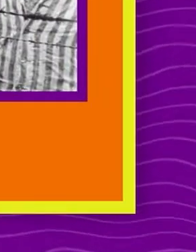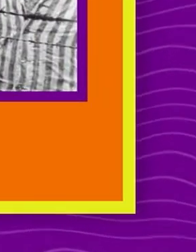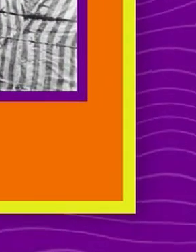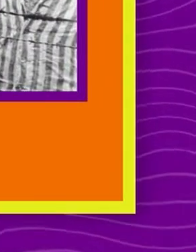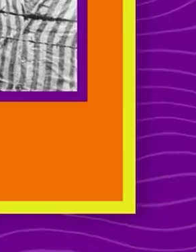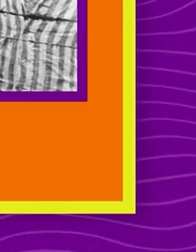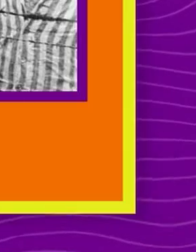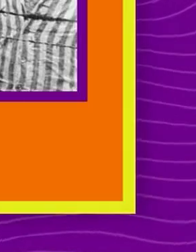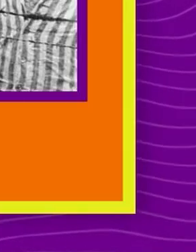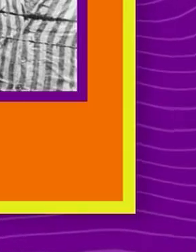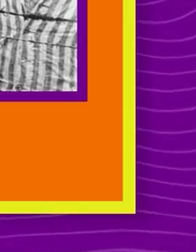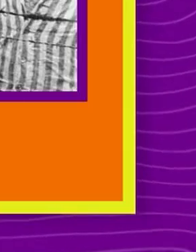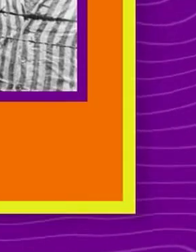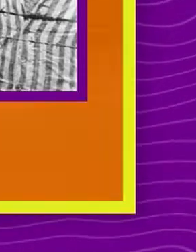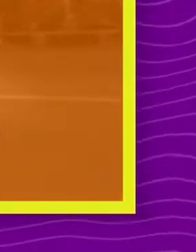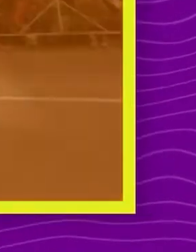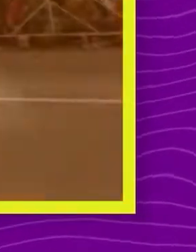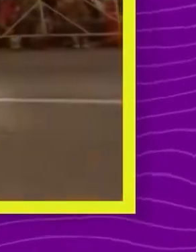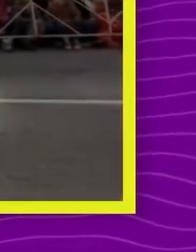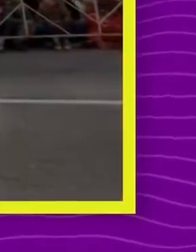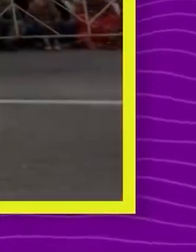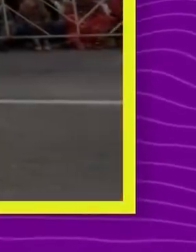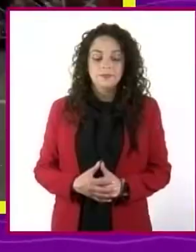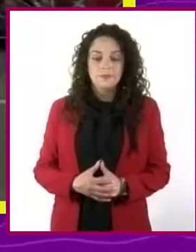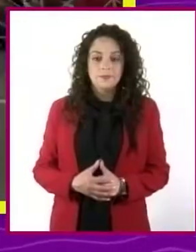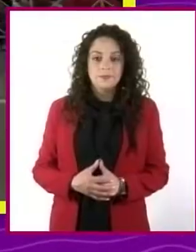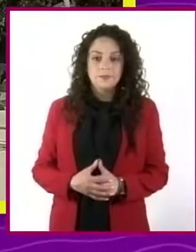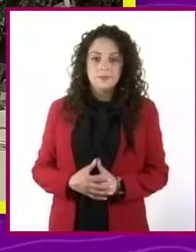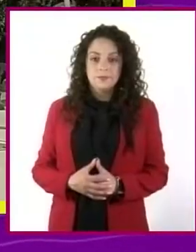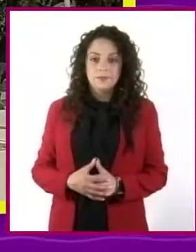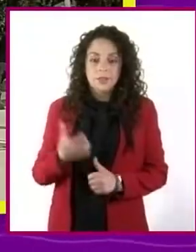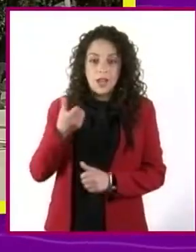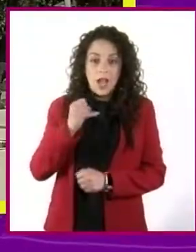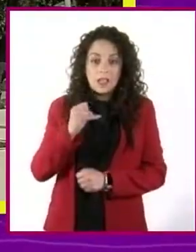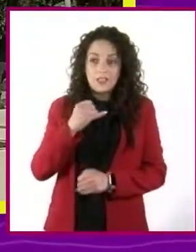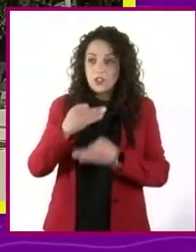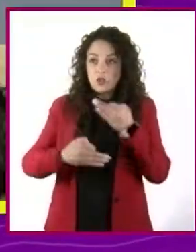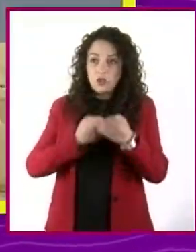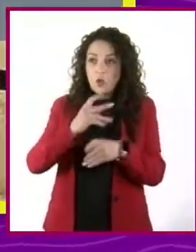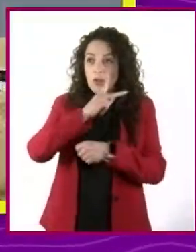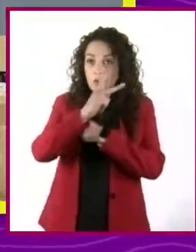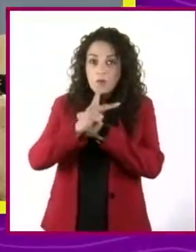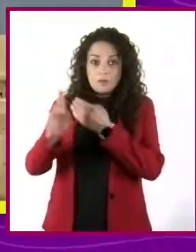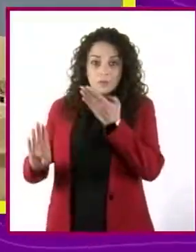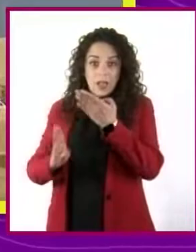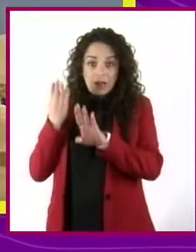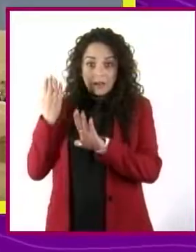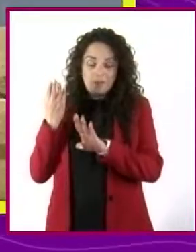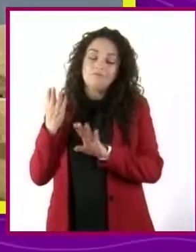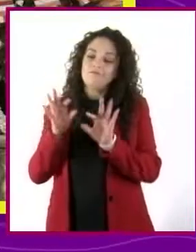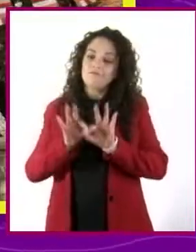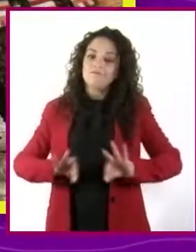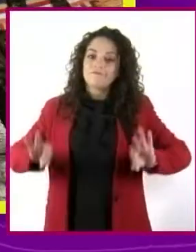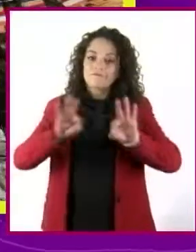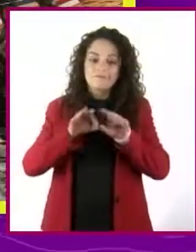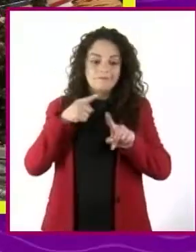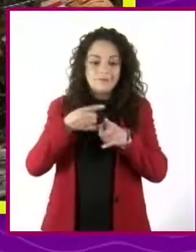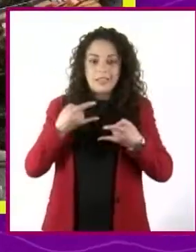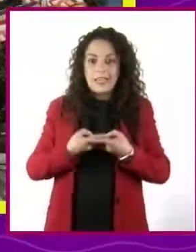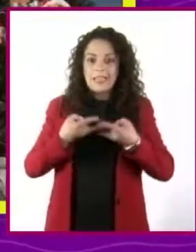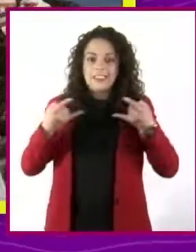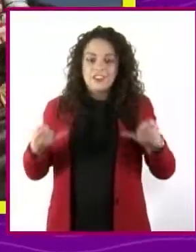que busca la verdad. Casi todos los países del mundo suelen privilegiar la historia didáctica frente a